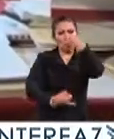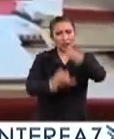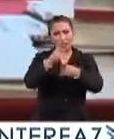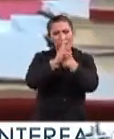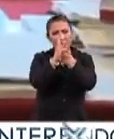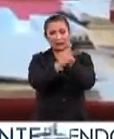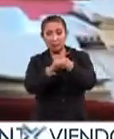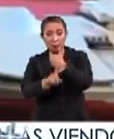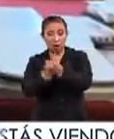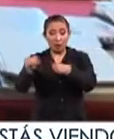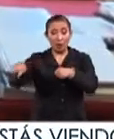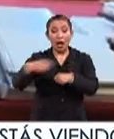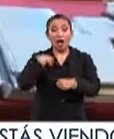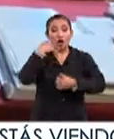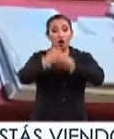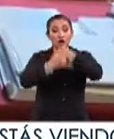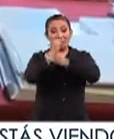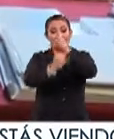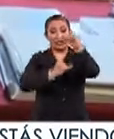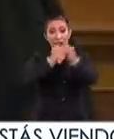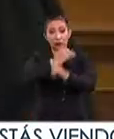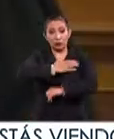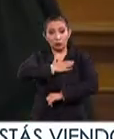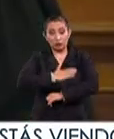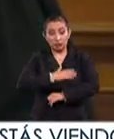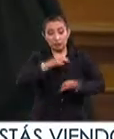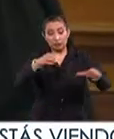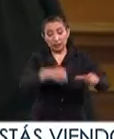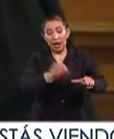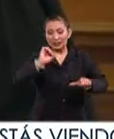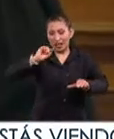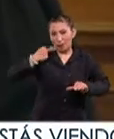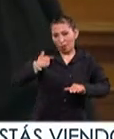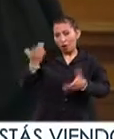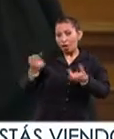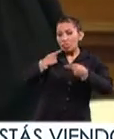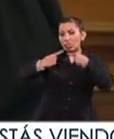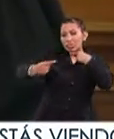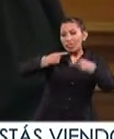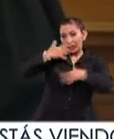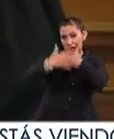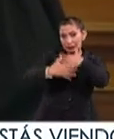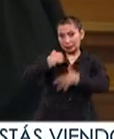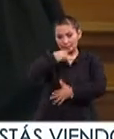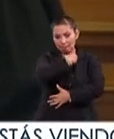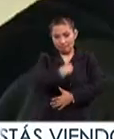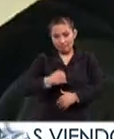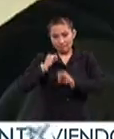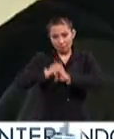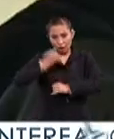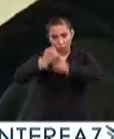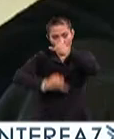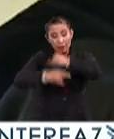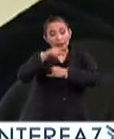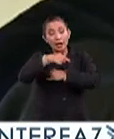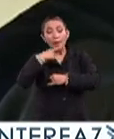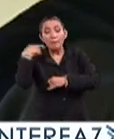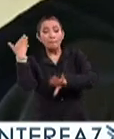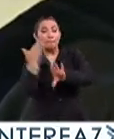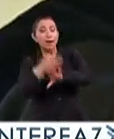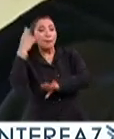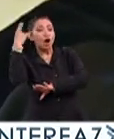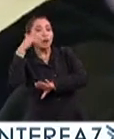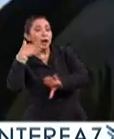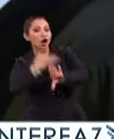entre países está la Corte Internacional de Justicia. Un caso reciente que han tratado los 15 magistrados que la integran es la demanda que